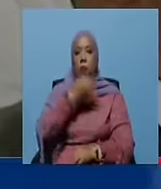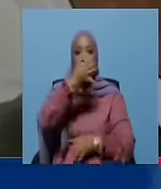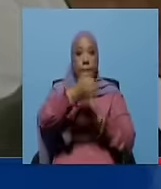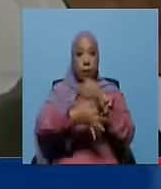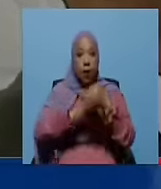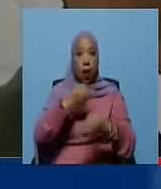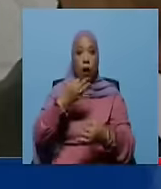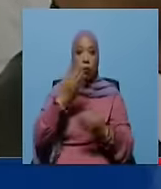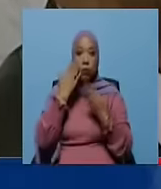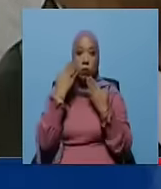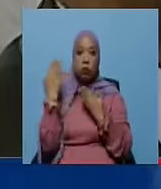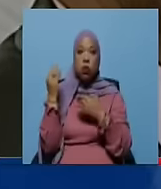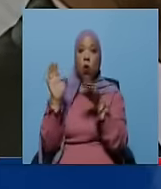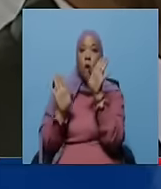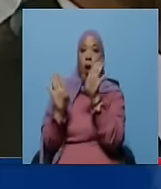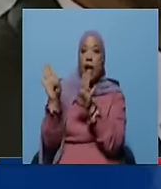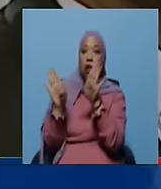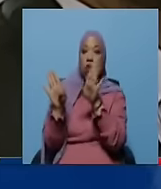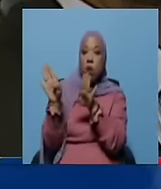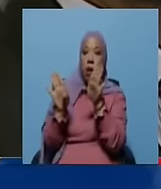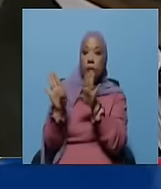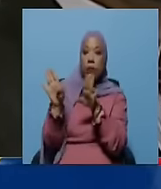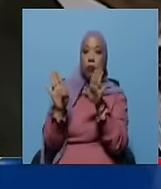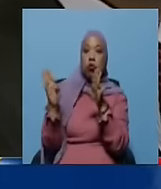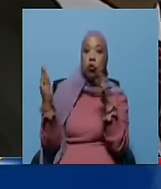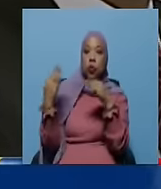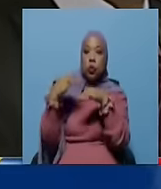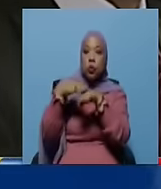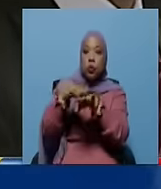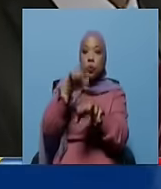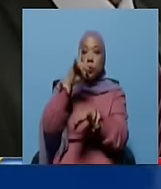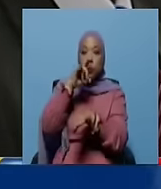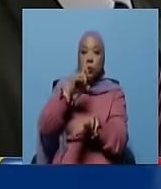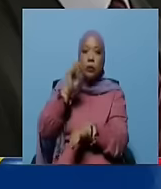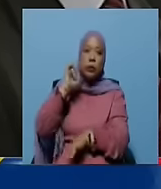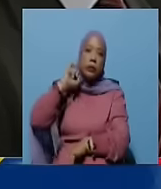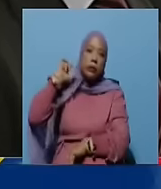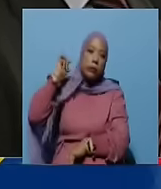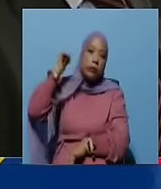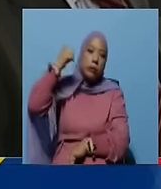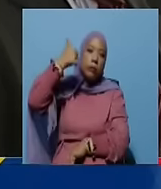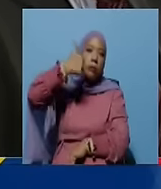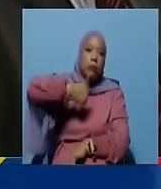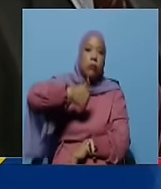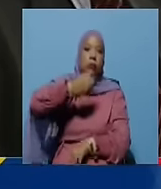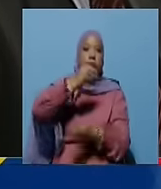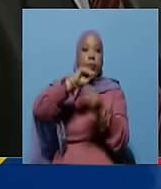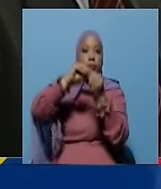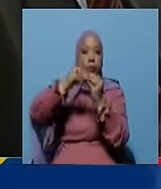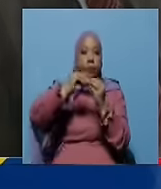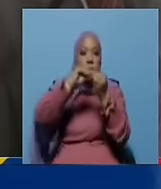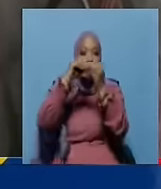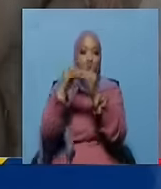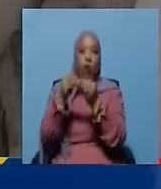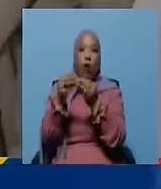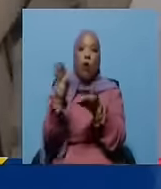turismo engranado de muchos años, de décadas, hoy recuperado y